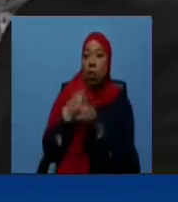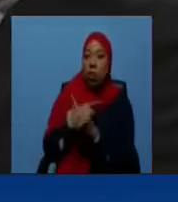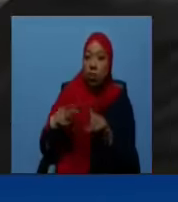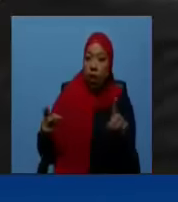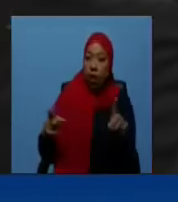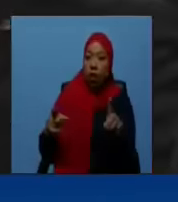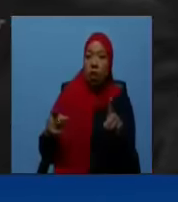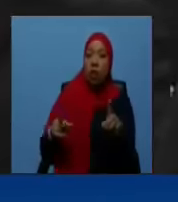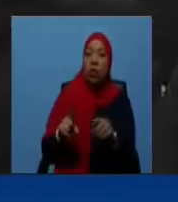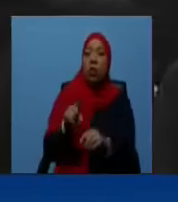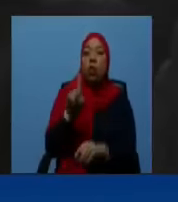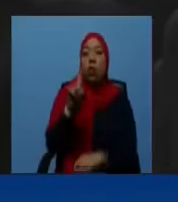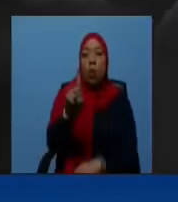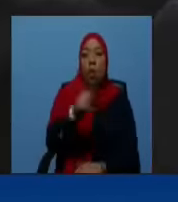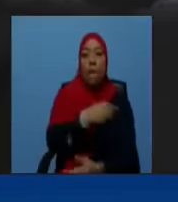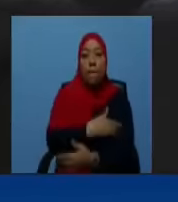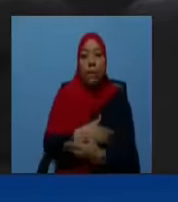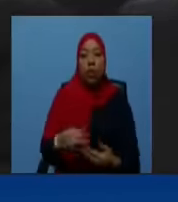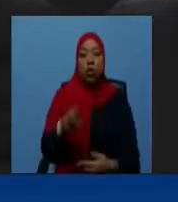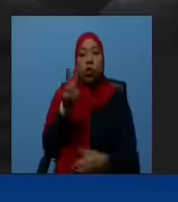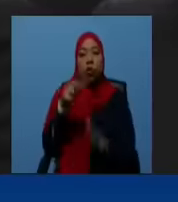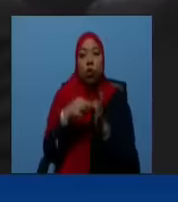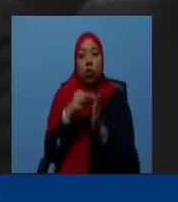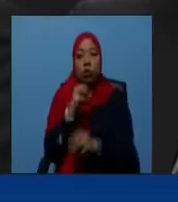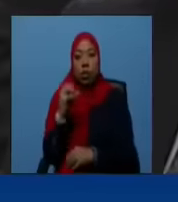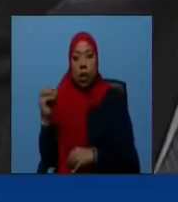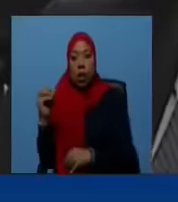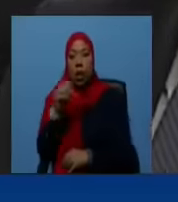prácticamente casi 1.200.000